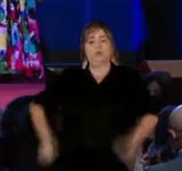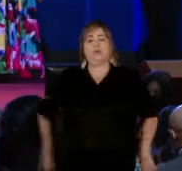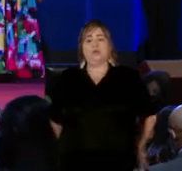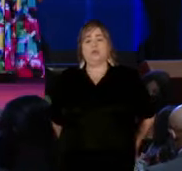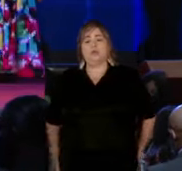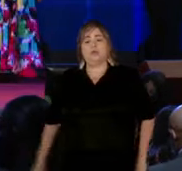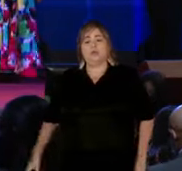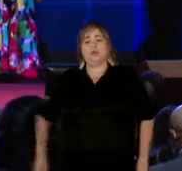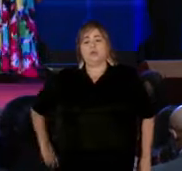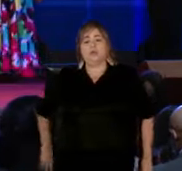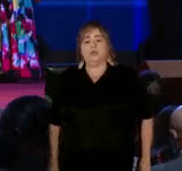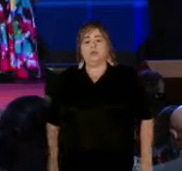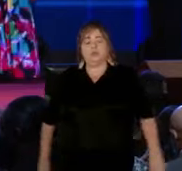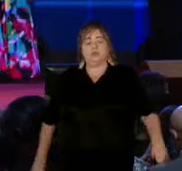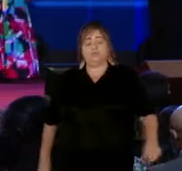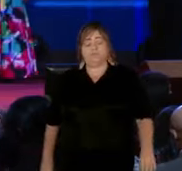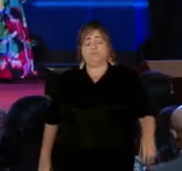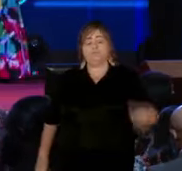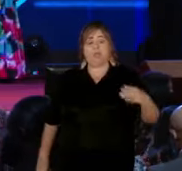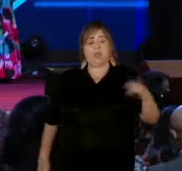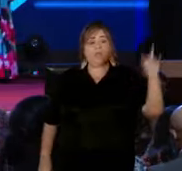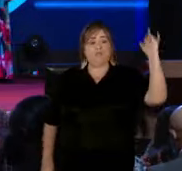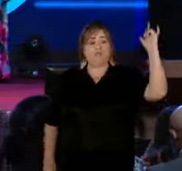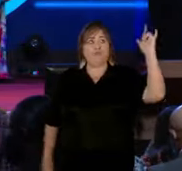Hay un amor de Dios tremendo.